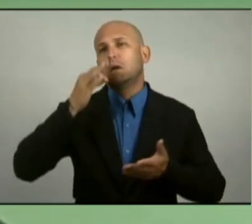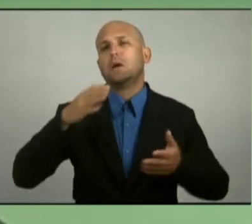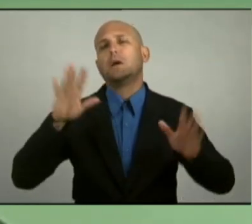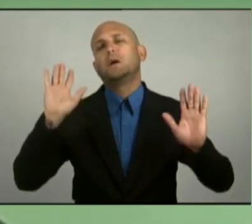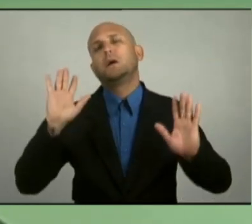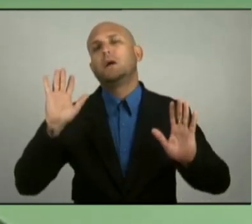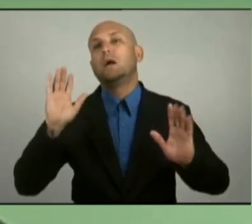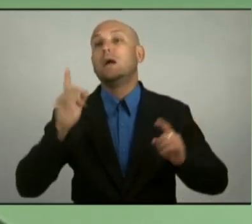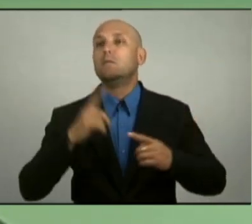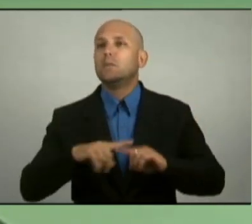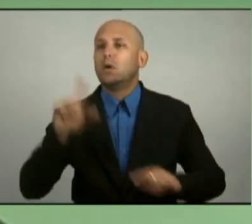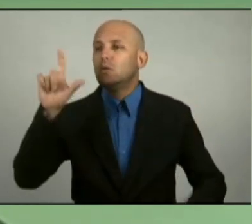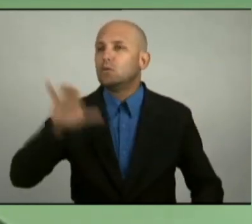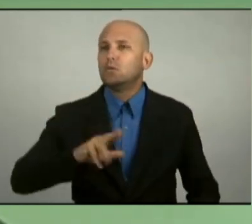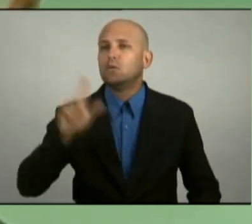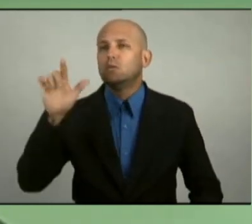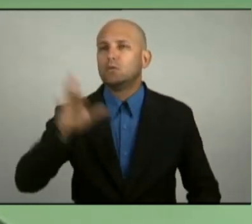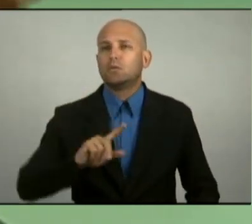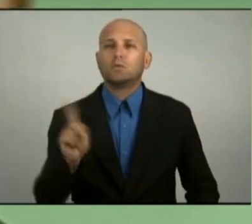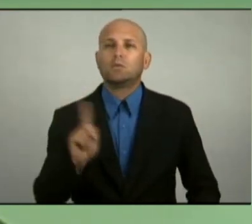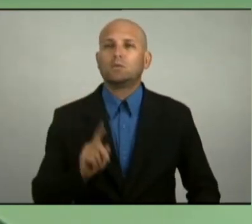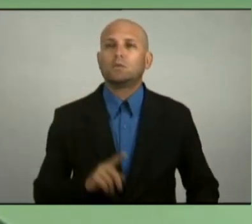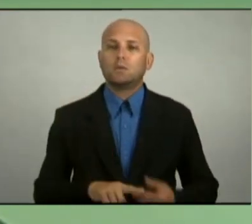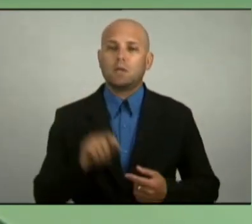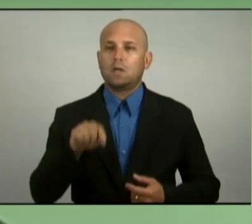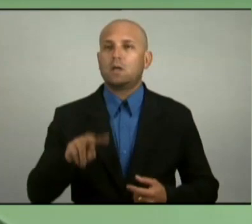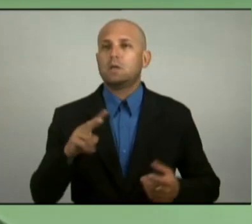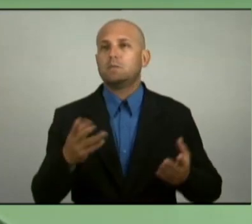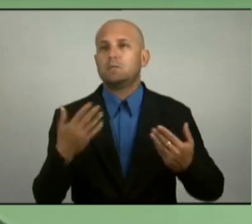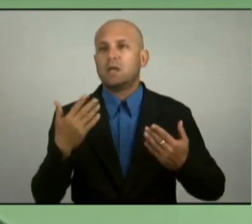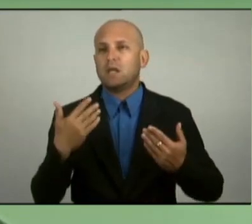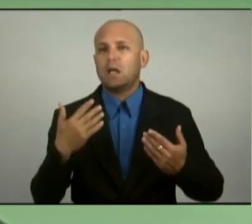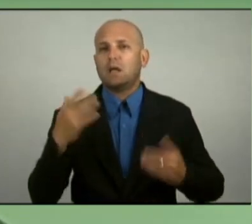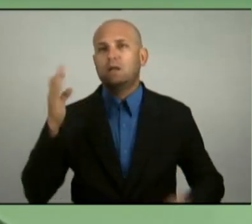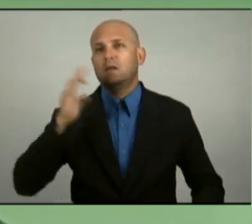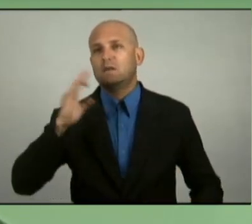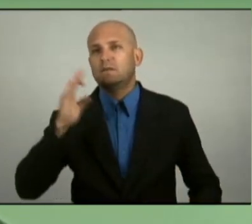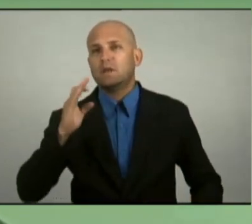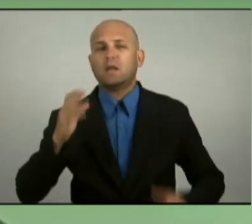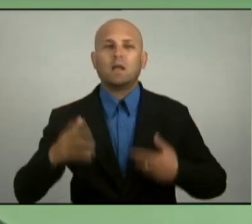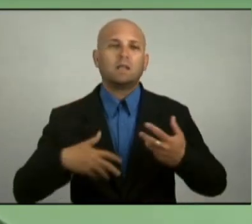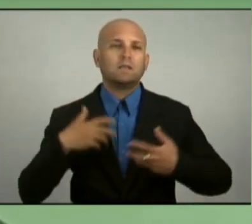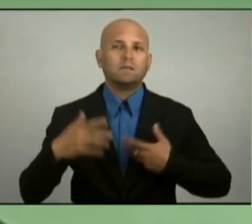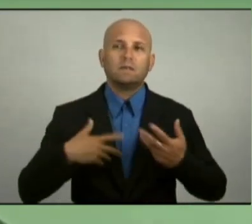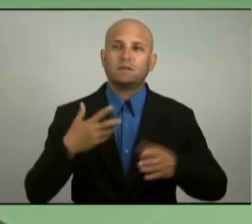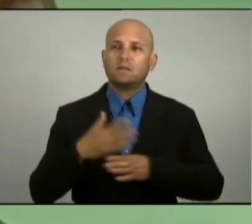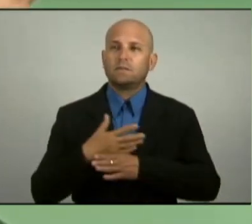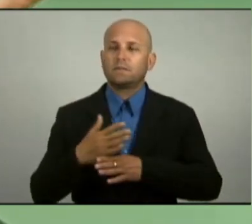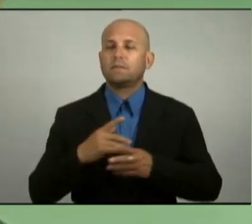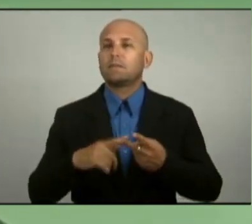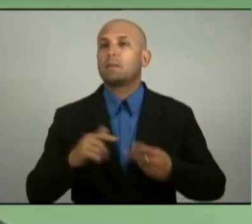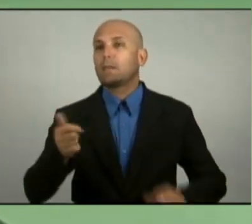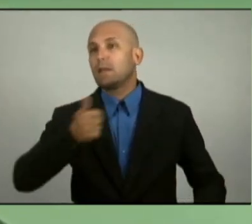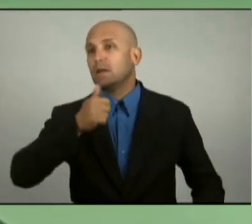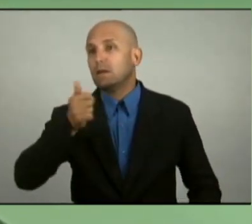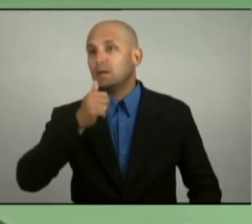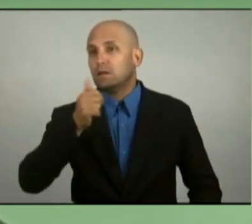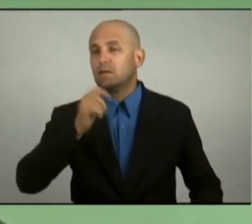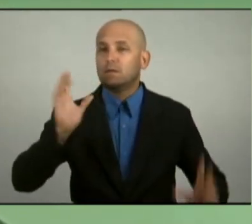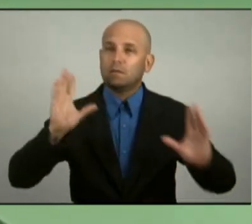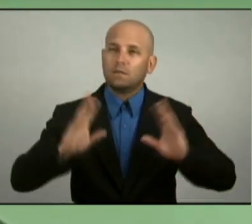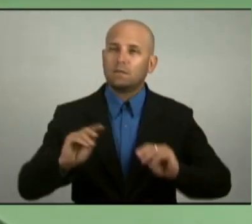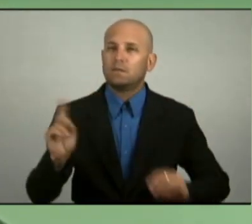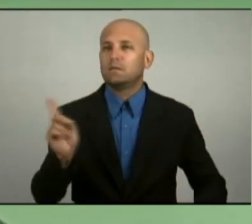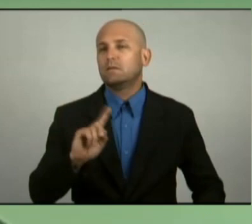eh además estamos en el verano en las vacaciones y a veces hacemos actividades extras sí la ingestión de bebidas alcohólicas la